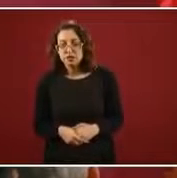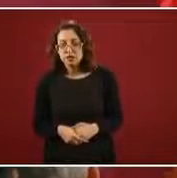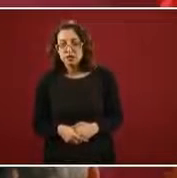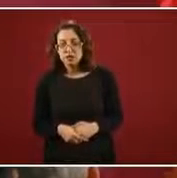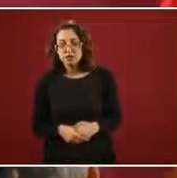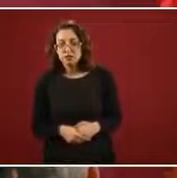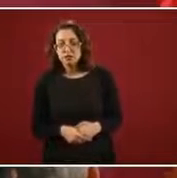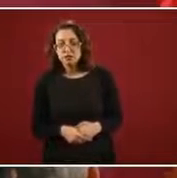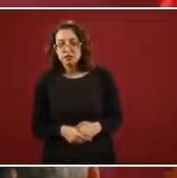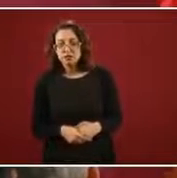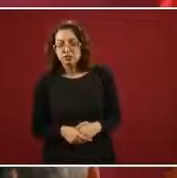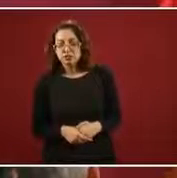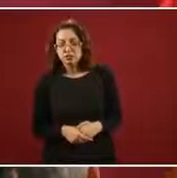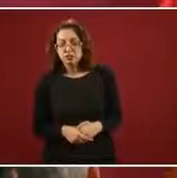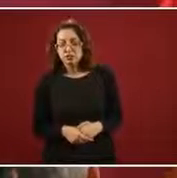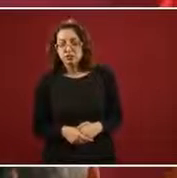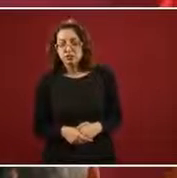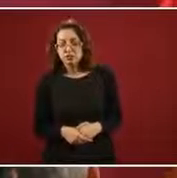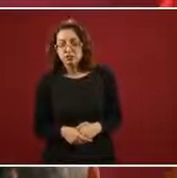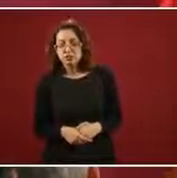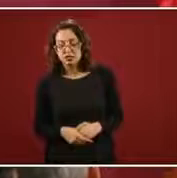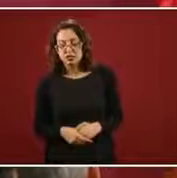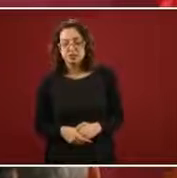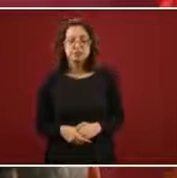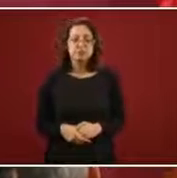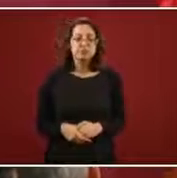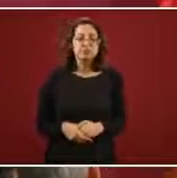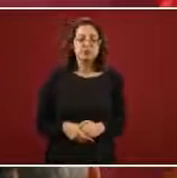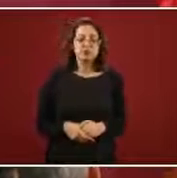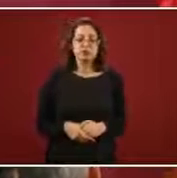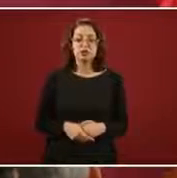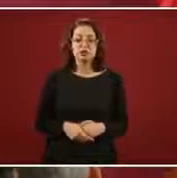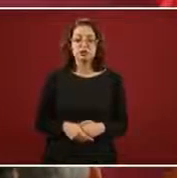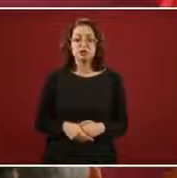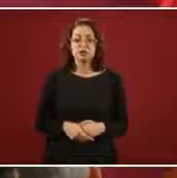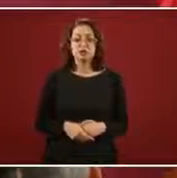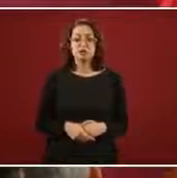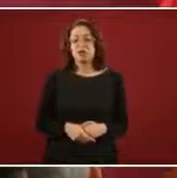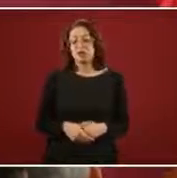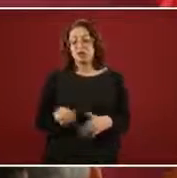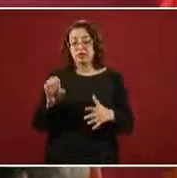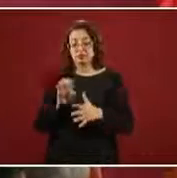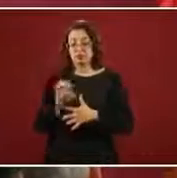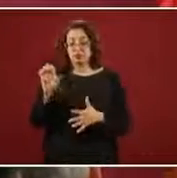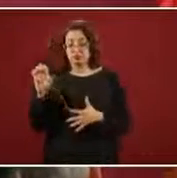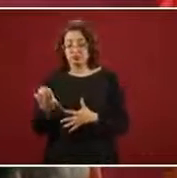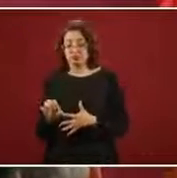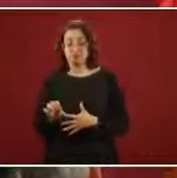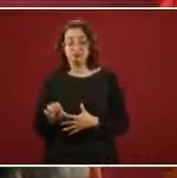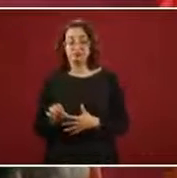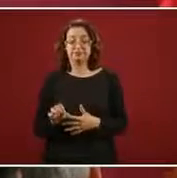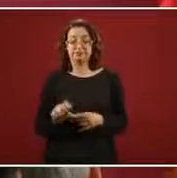Aquí quiero decir lo siguiente. De aquí